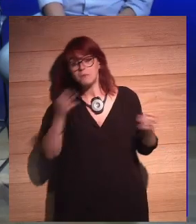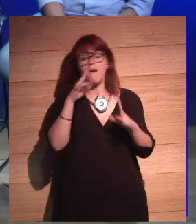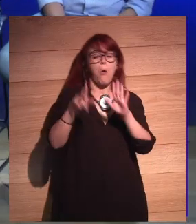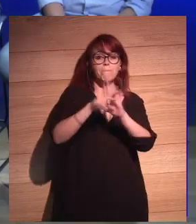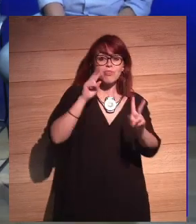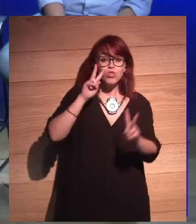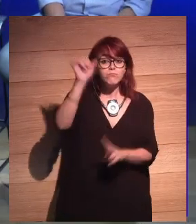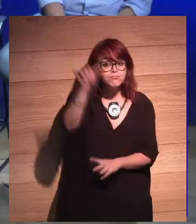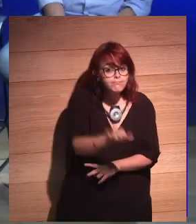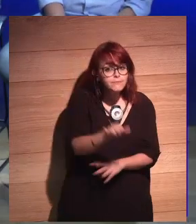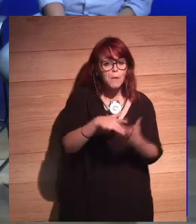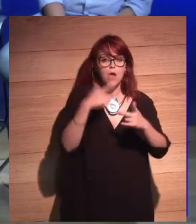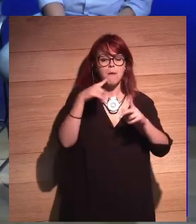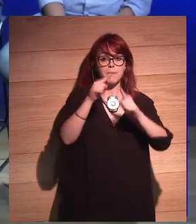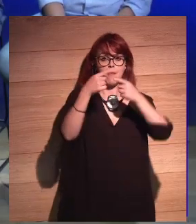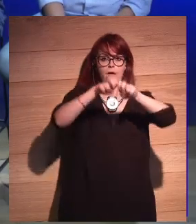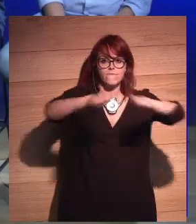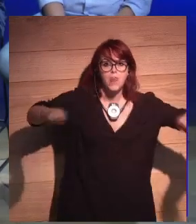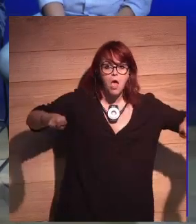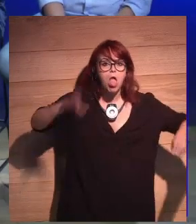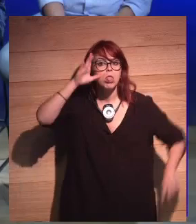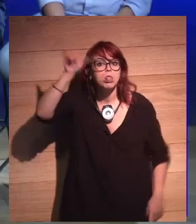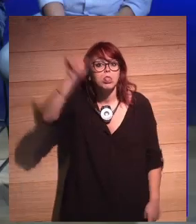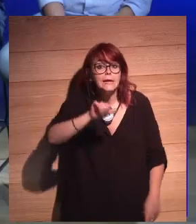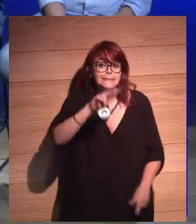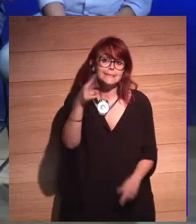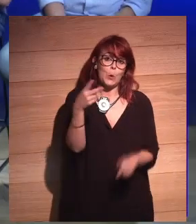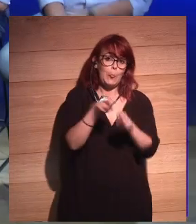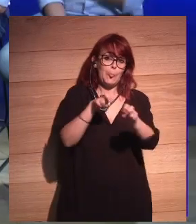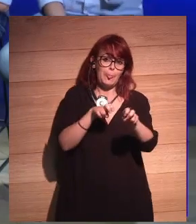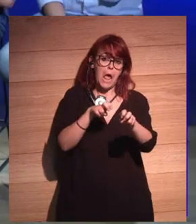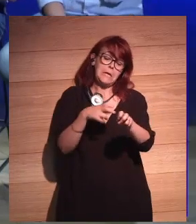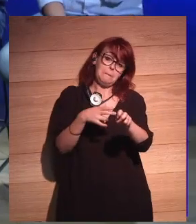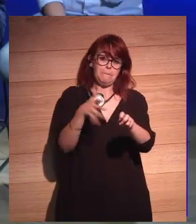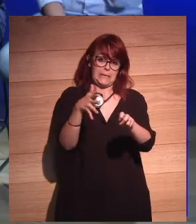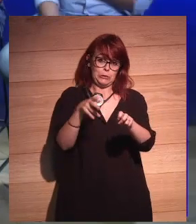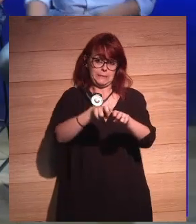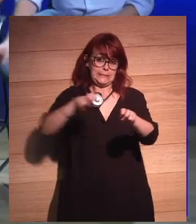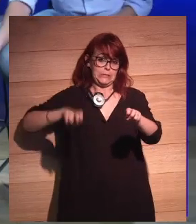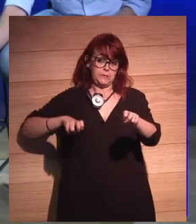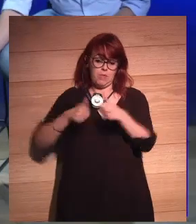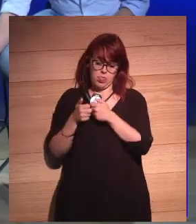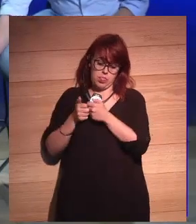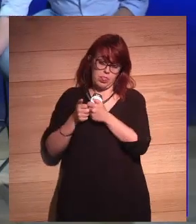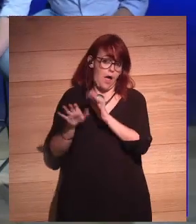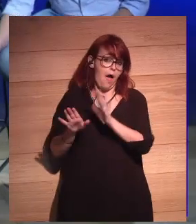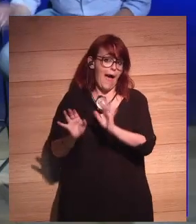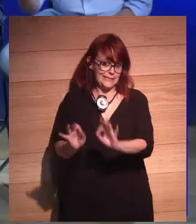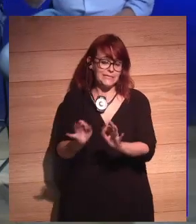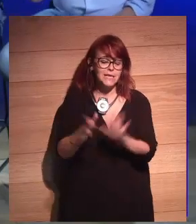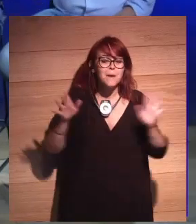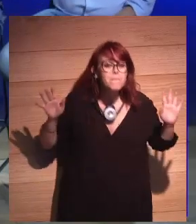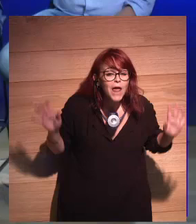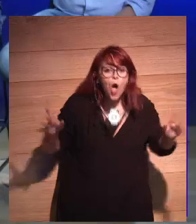vídeo te das cuenta que los de la primera fila atienden, los de la segunda menos, los de la última están con el móvil. No está y